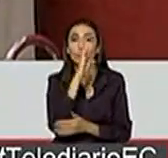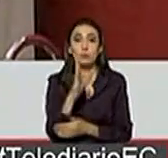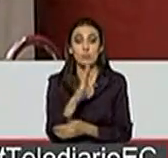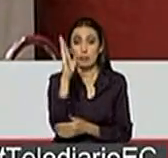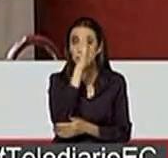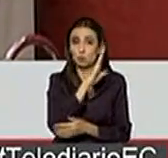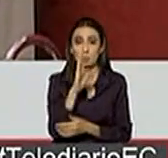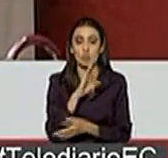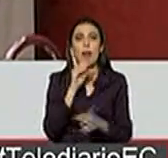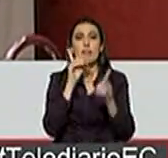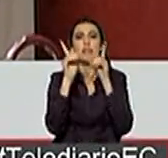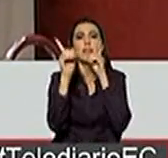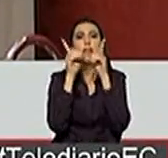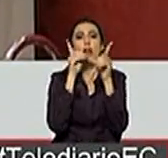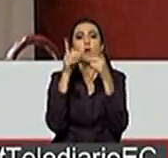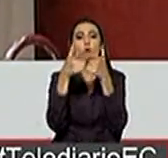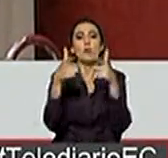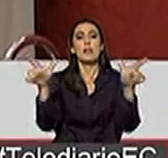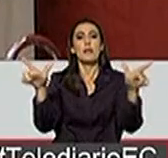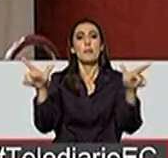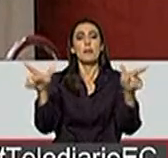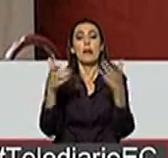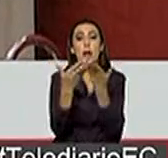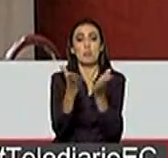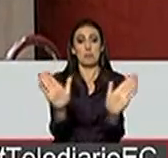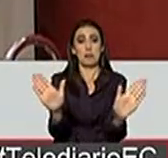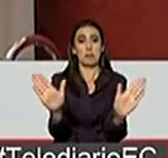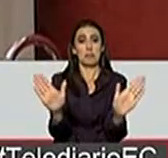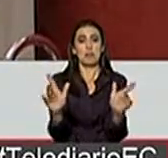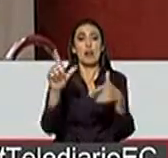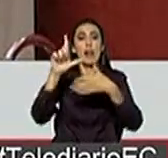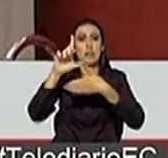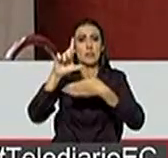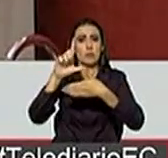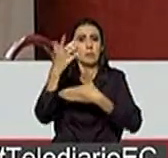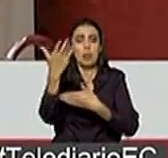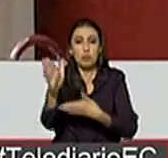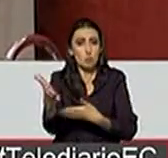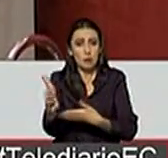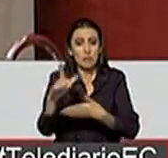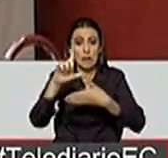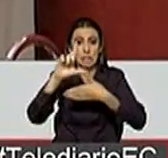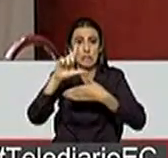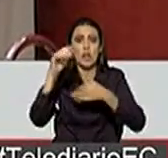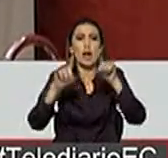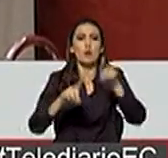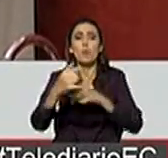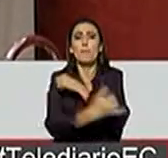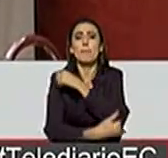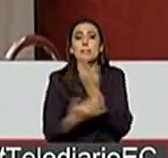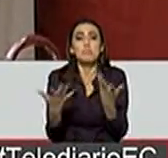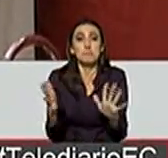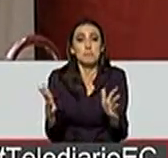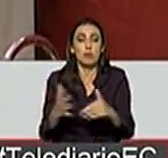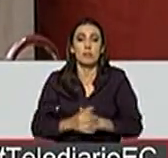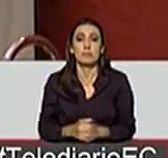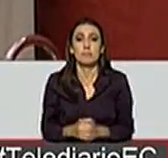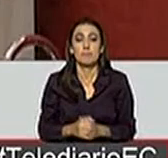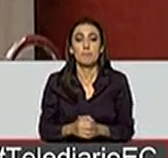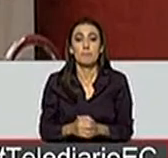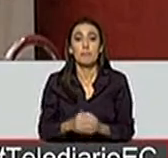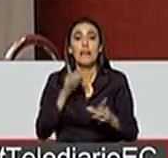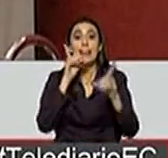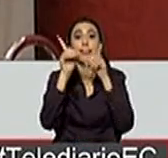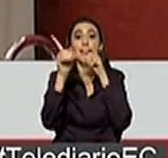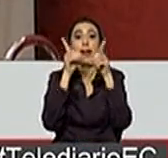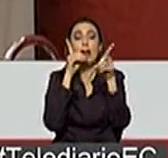había dado un diálogo abierto de esa manera y quizá en latinoamérica no tenemos un antecedente similar el diálogo es